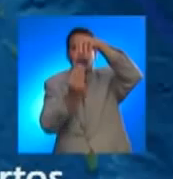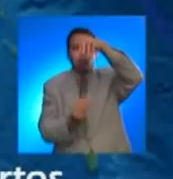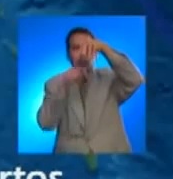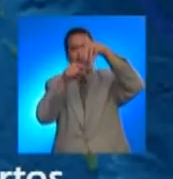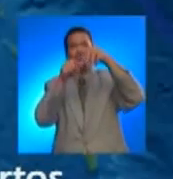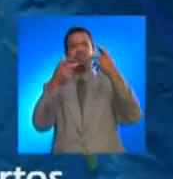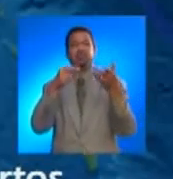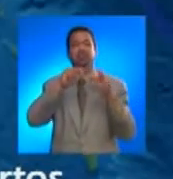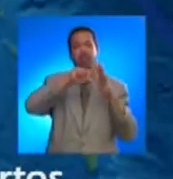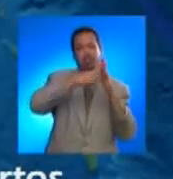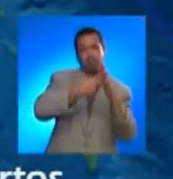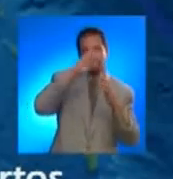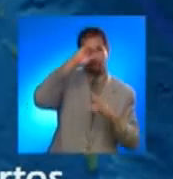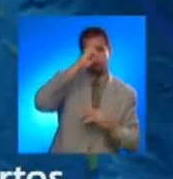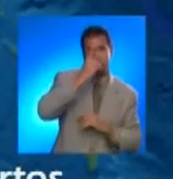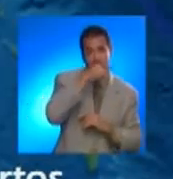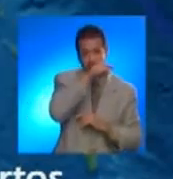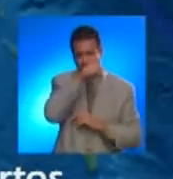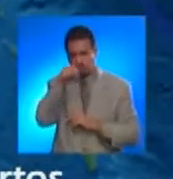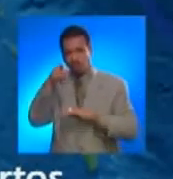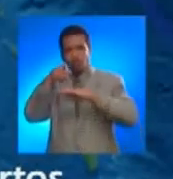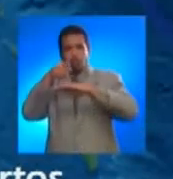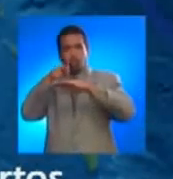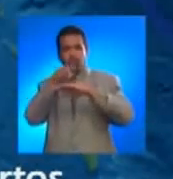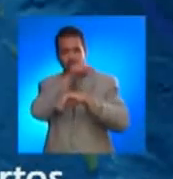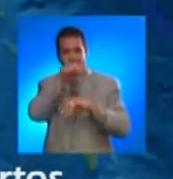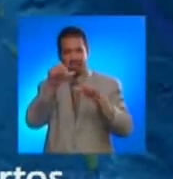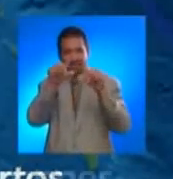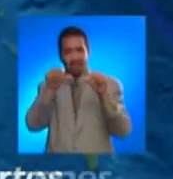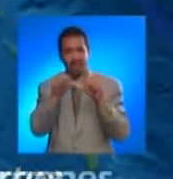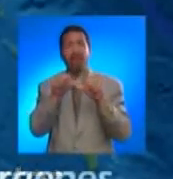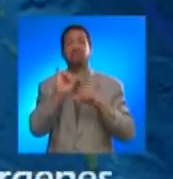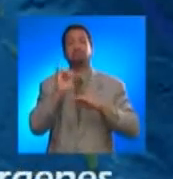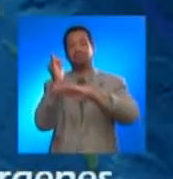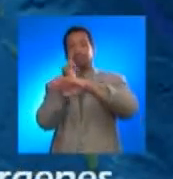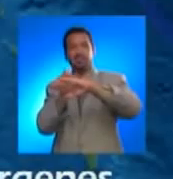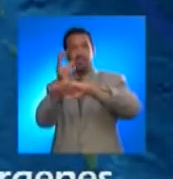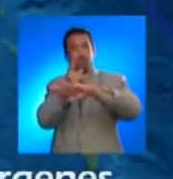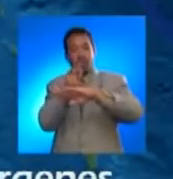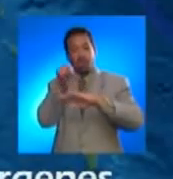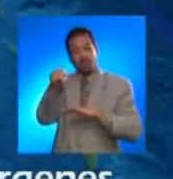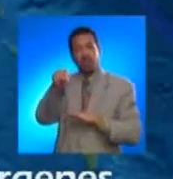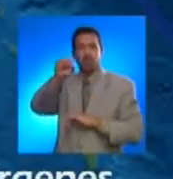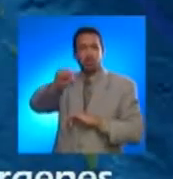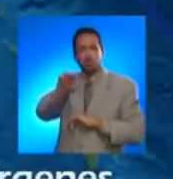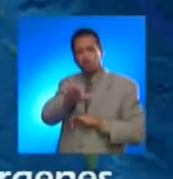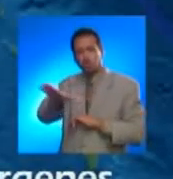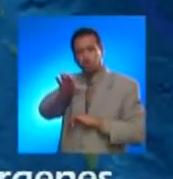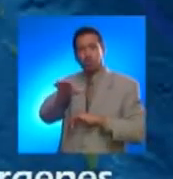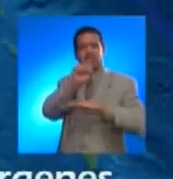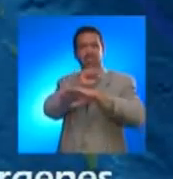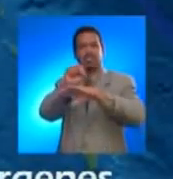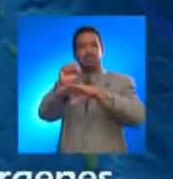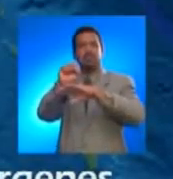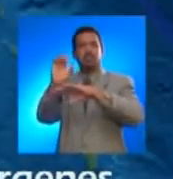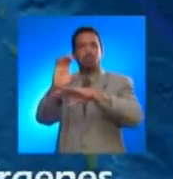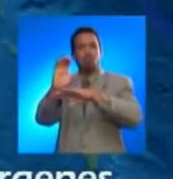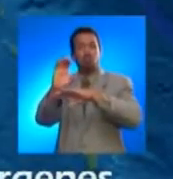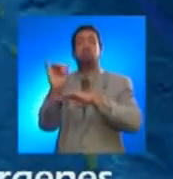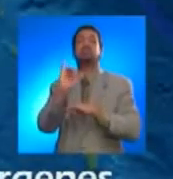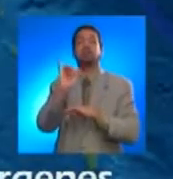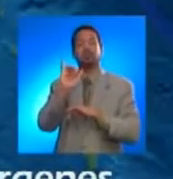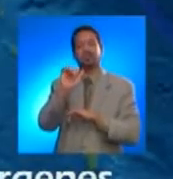de muchas fallas. Más hacia el noroeste se extiende la falla septentrional desde el Cañón de Mona hacia el interior de la